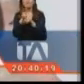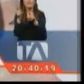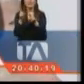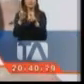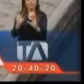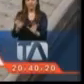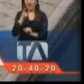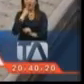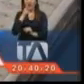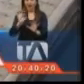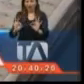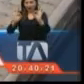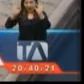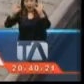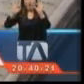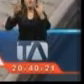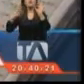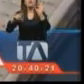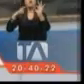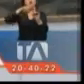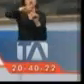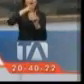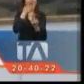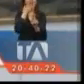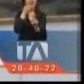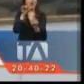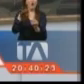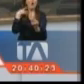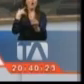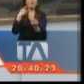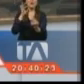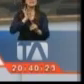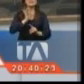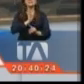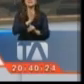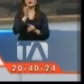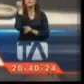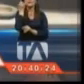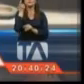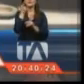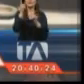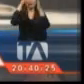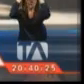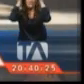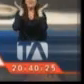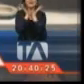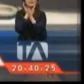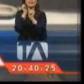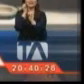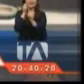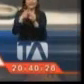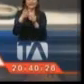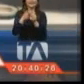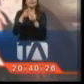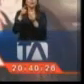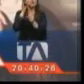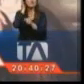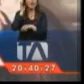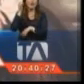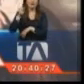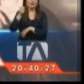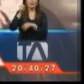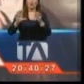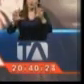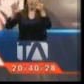tesoros patrimoniales, como una cruz de oro y esmeraldas, la Virgen de Quito, la Divina Pastora, o varias obras